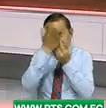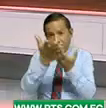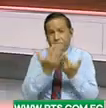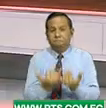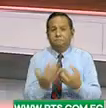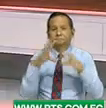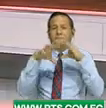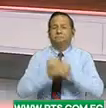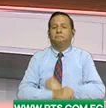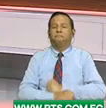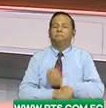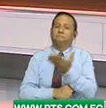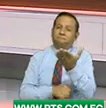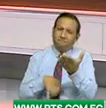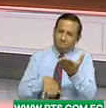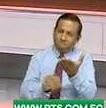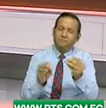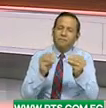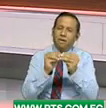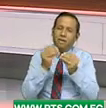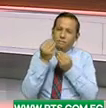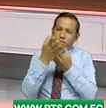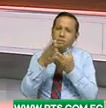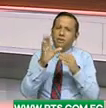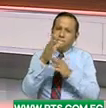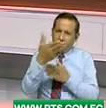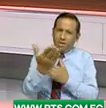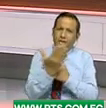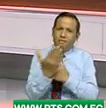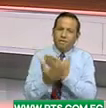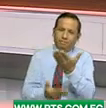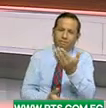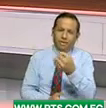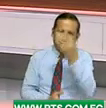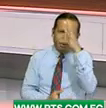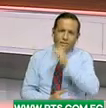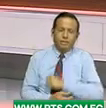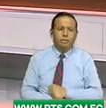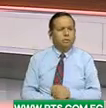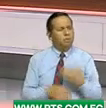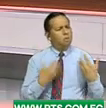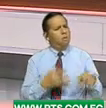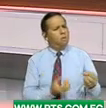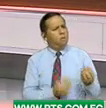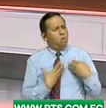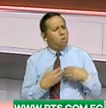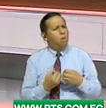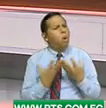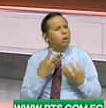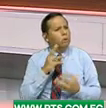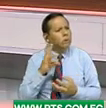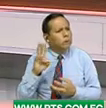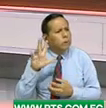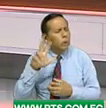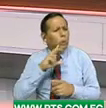esta hora de la noche. Annalie, tú tienes más información desde estudios. Buenas noches. Qué cifra tan alarmante, Julio César. Muchísimas gracias por ese reporte.